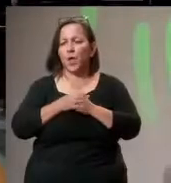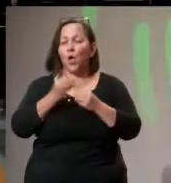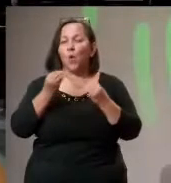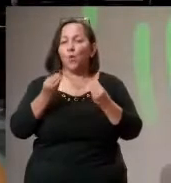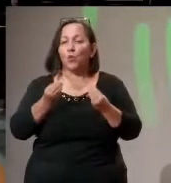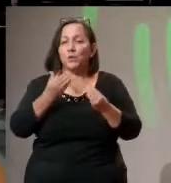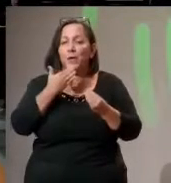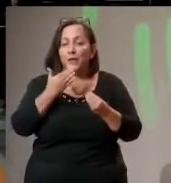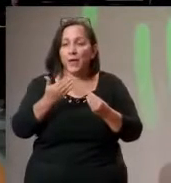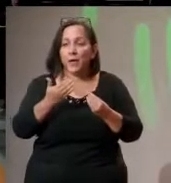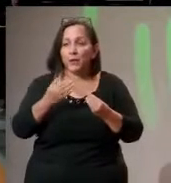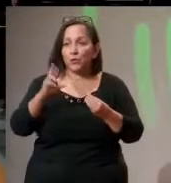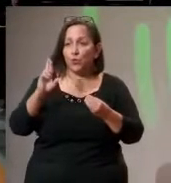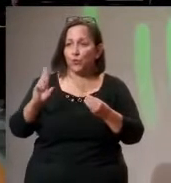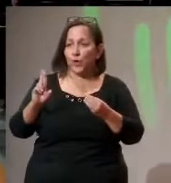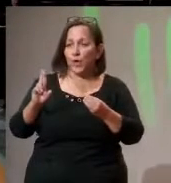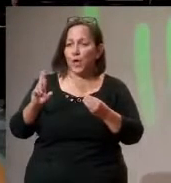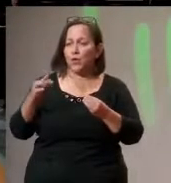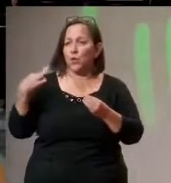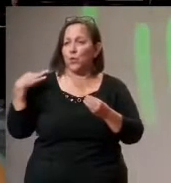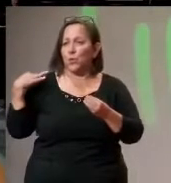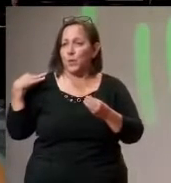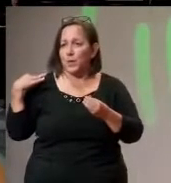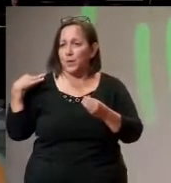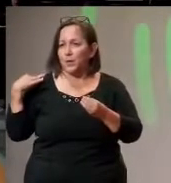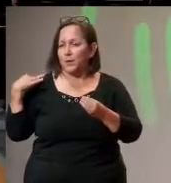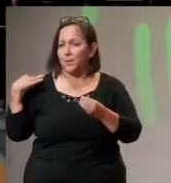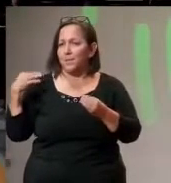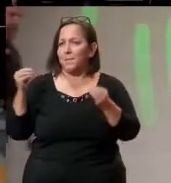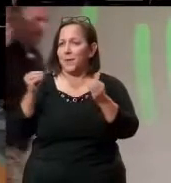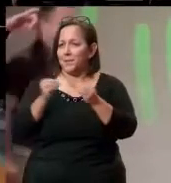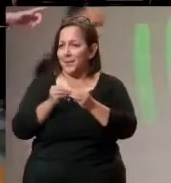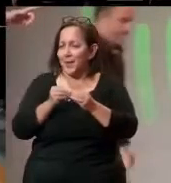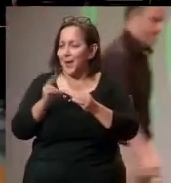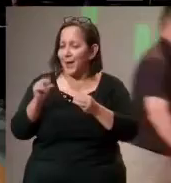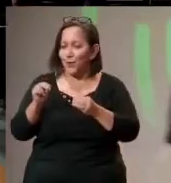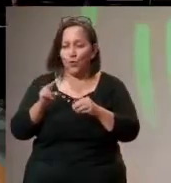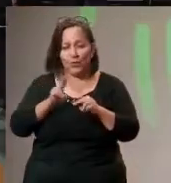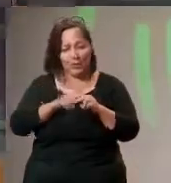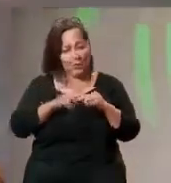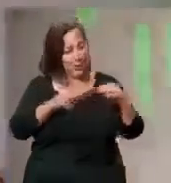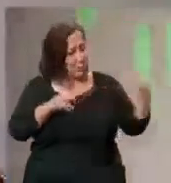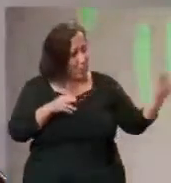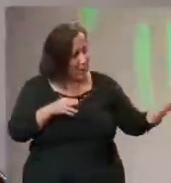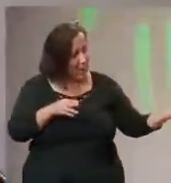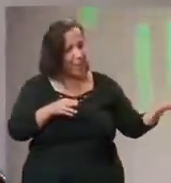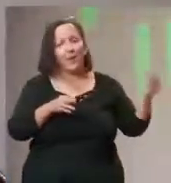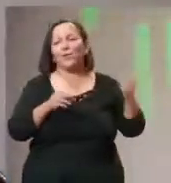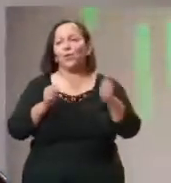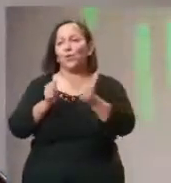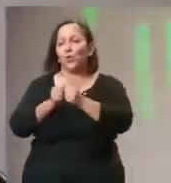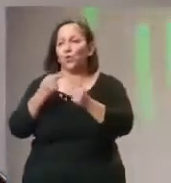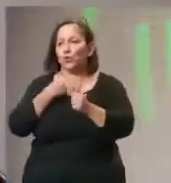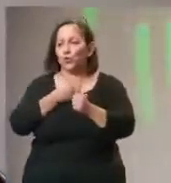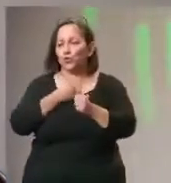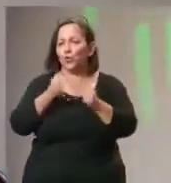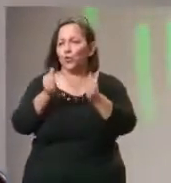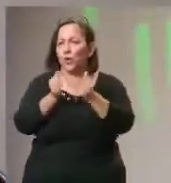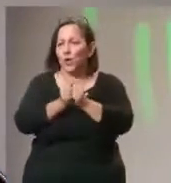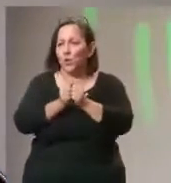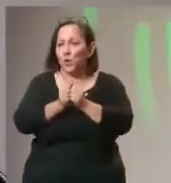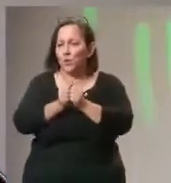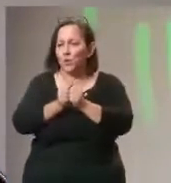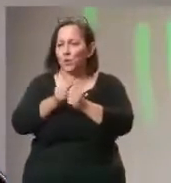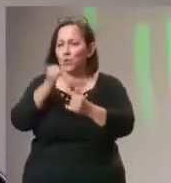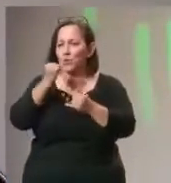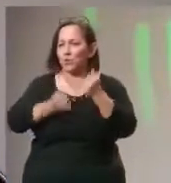Muchas gracias, don Ricardo. Lo invito más bien a que no baje, que se siente por acá con nosotros. Yo los voy a acompañar en